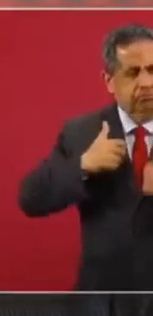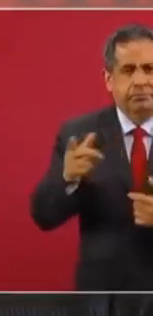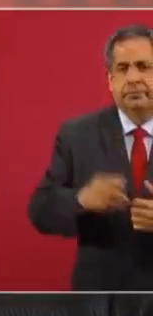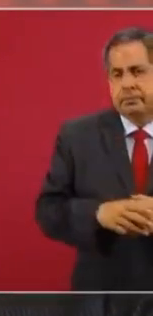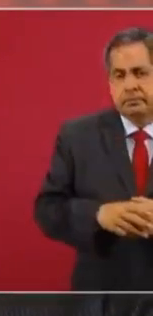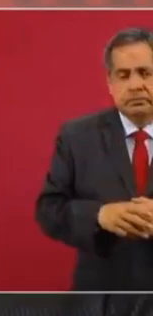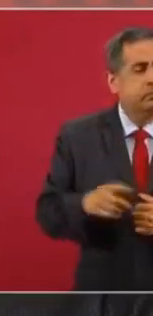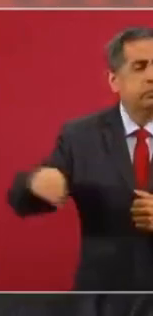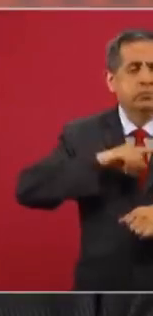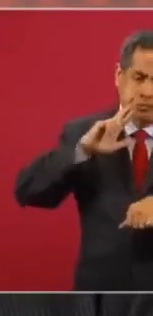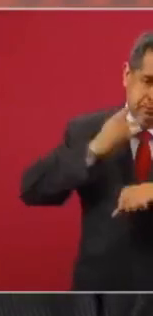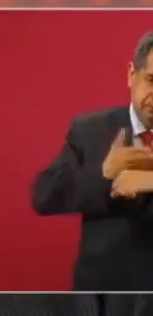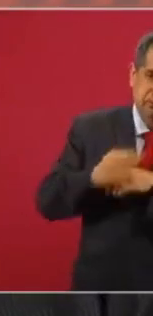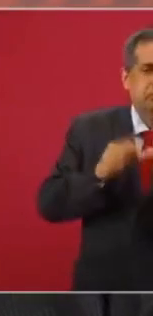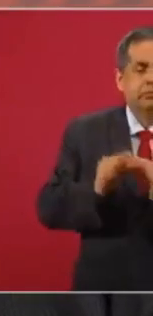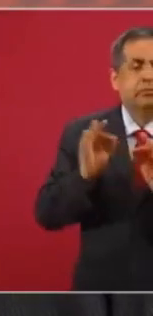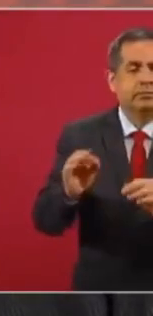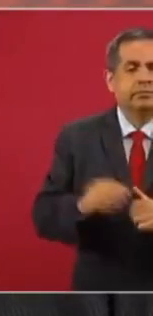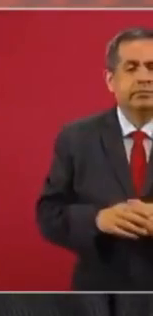un pueblo muy responsable.